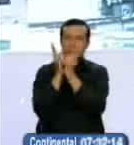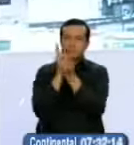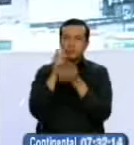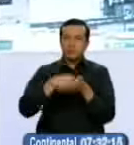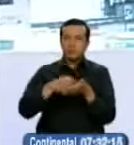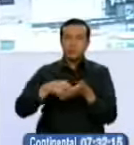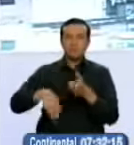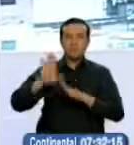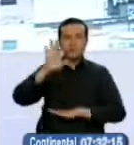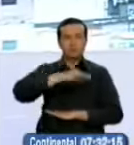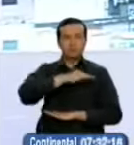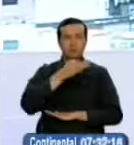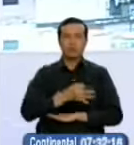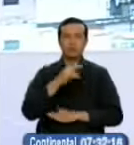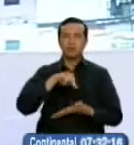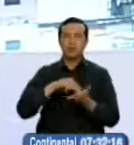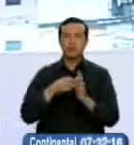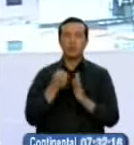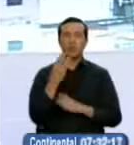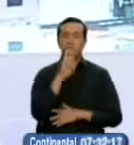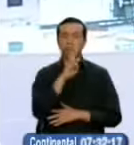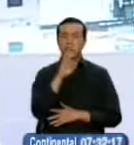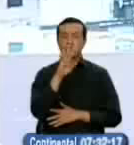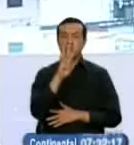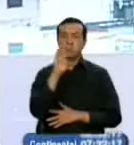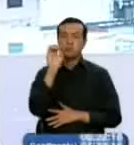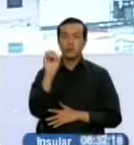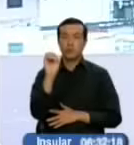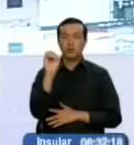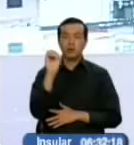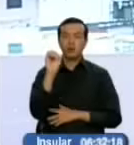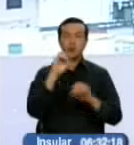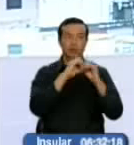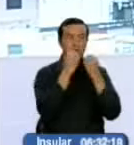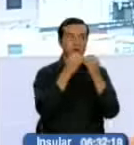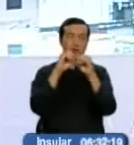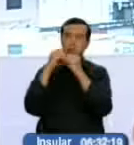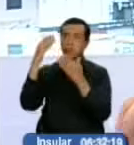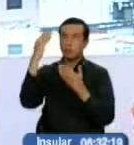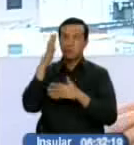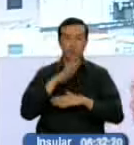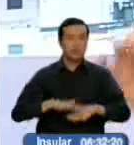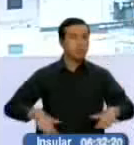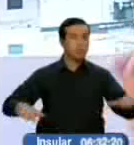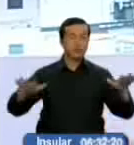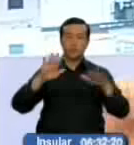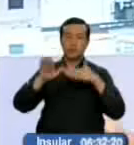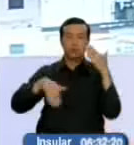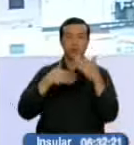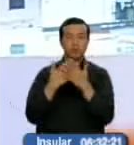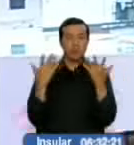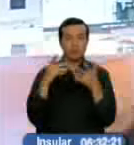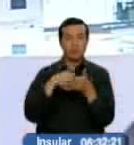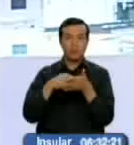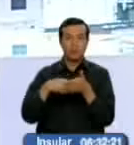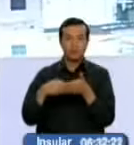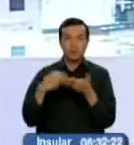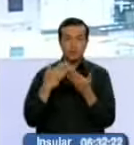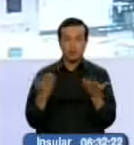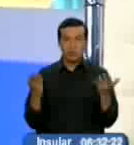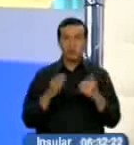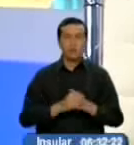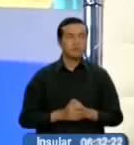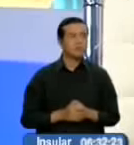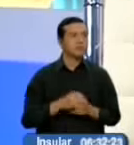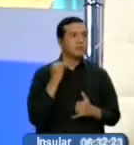firma de los pactos éticos. Vamos con más de 640 partidos y movimientos políticos y organizaciones sociales para la firma. Gracias, de eso que le entregaremos. Y